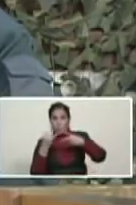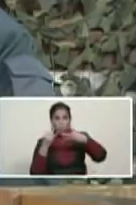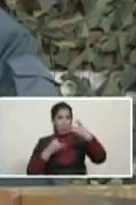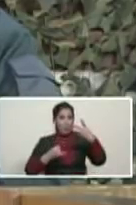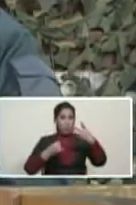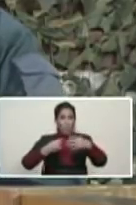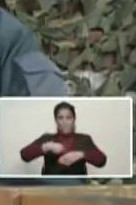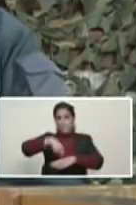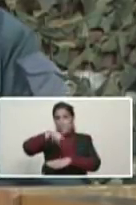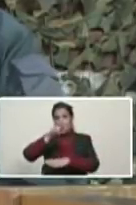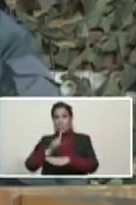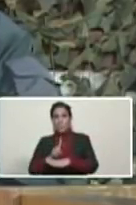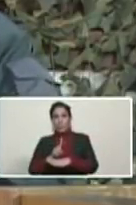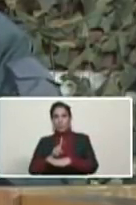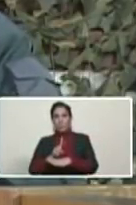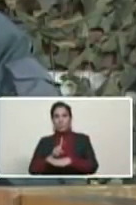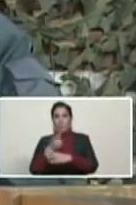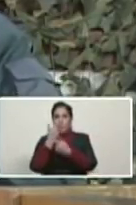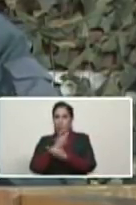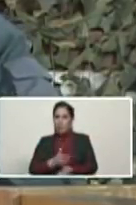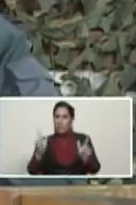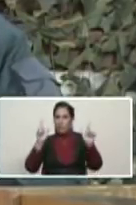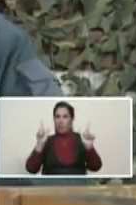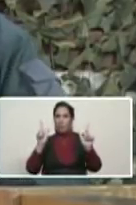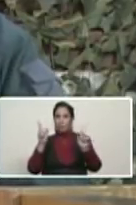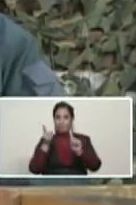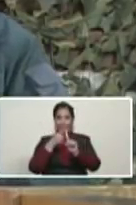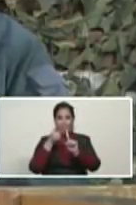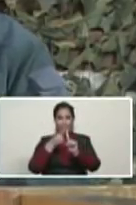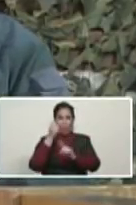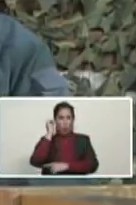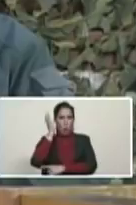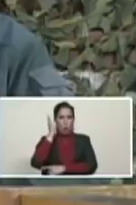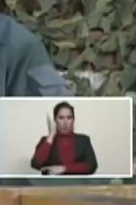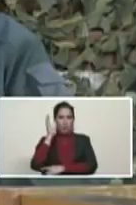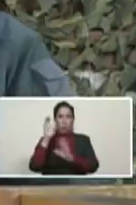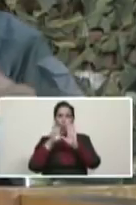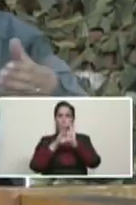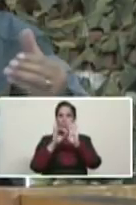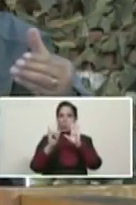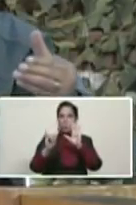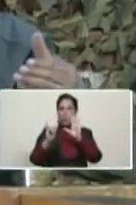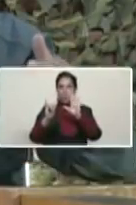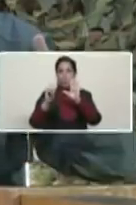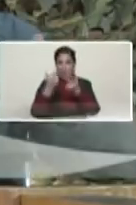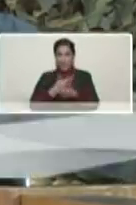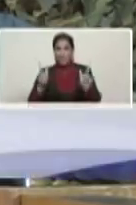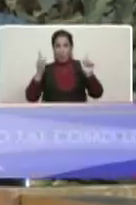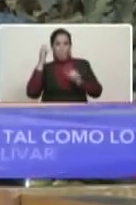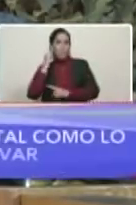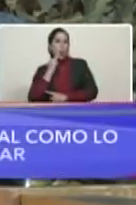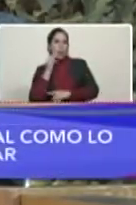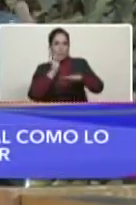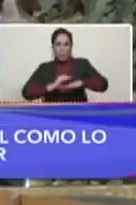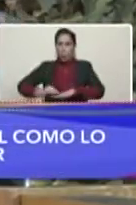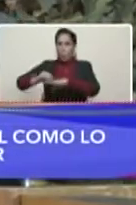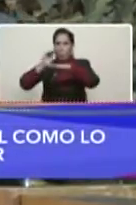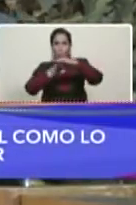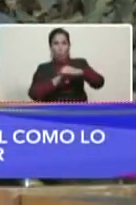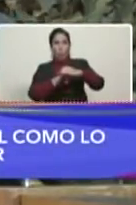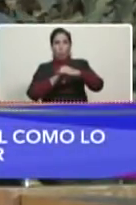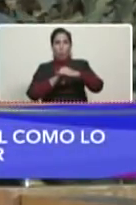principales del libertador? En primer lugar, el Congreso Constituyente. Bolívar convoca a un